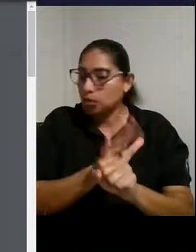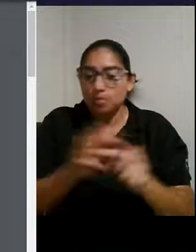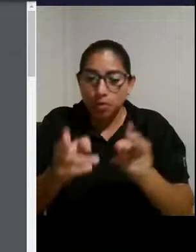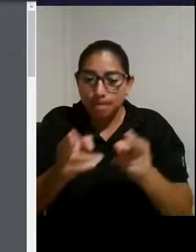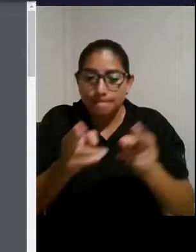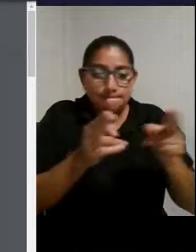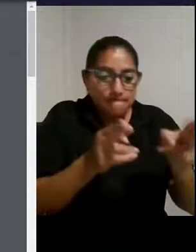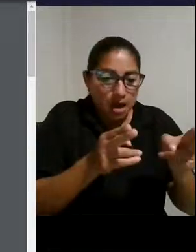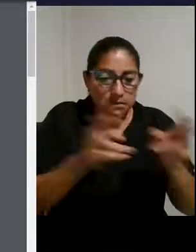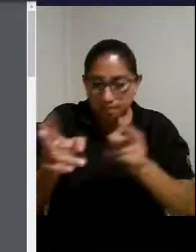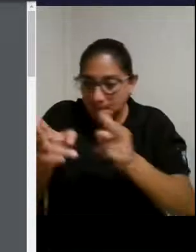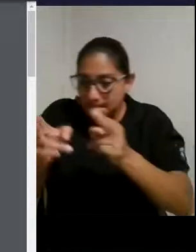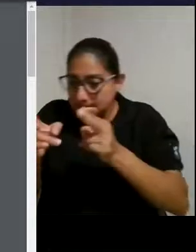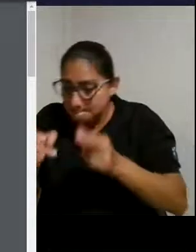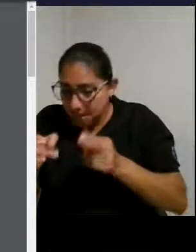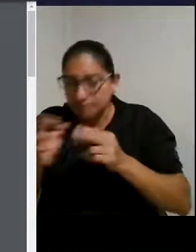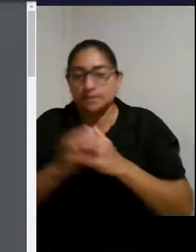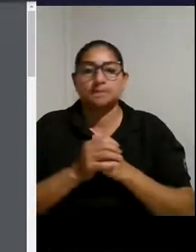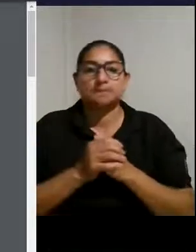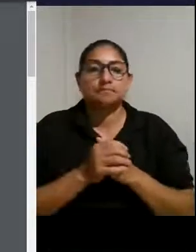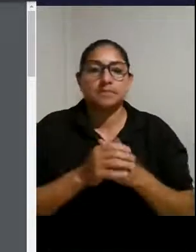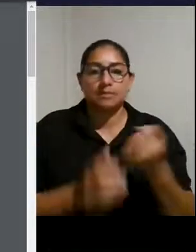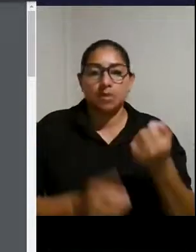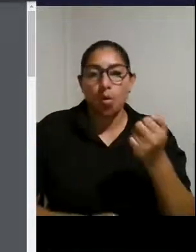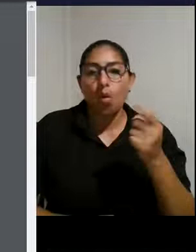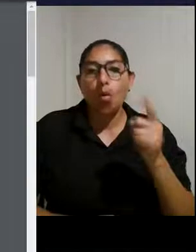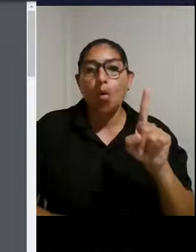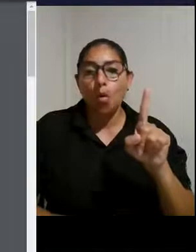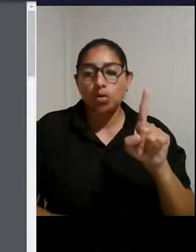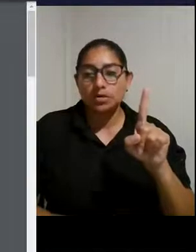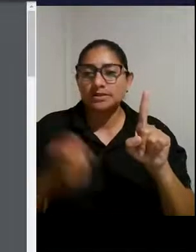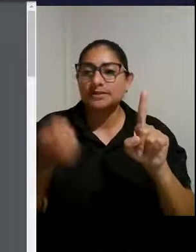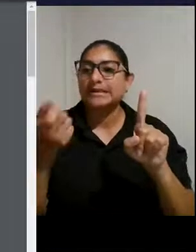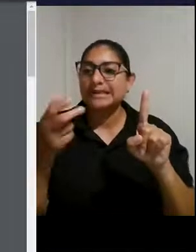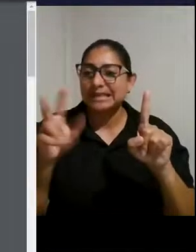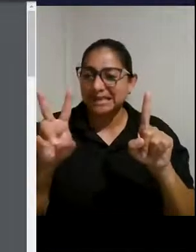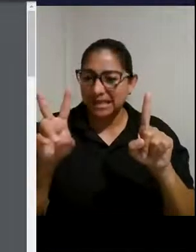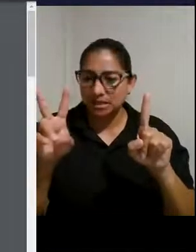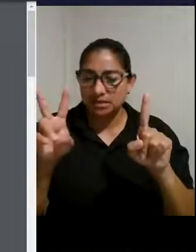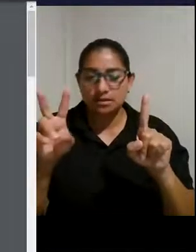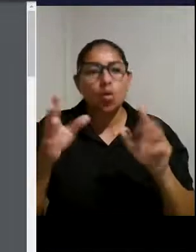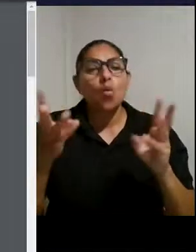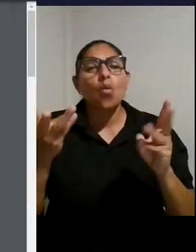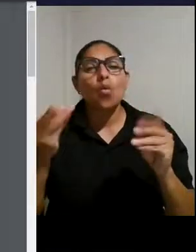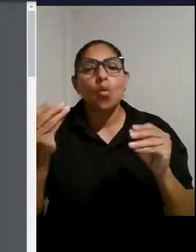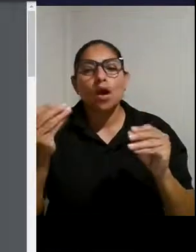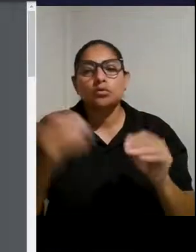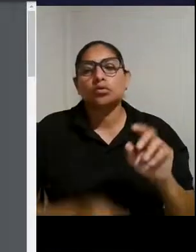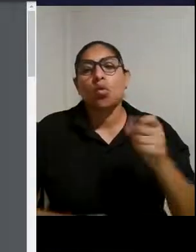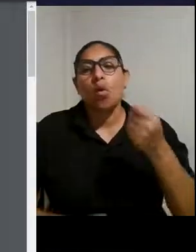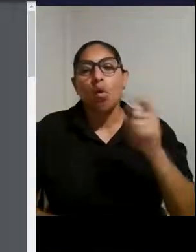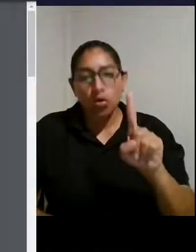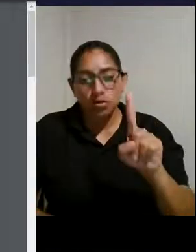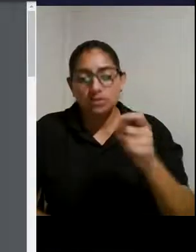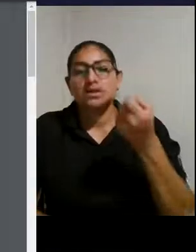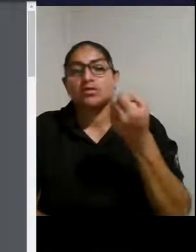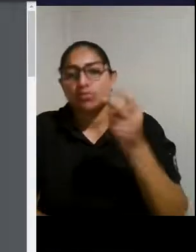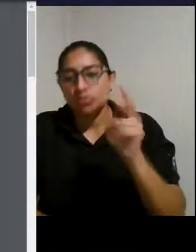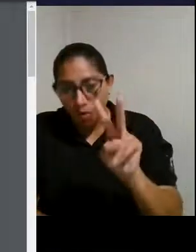¿ok? Que hay entre 11 y 13, sino sería el cambio promedio, es decir, cuando vamos de 11 a 12 a